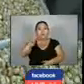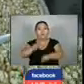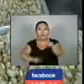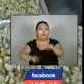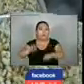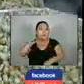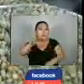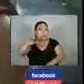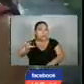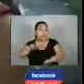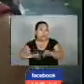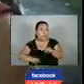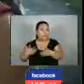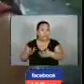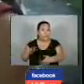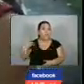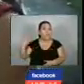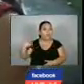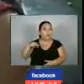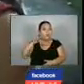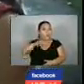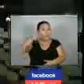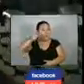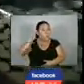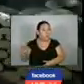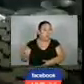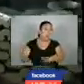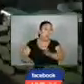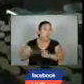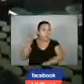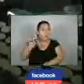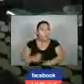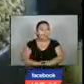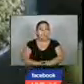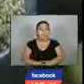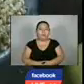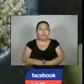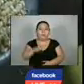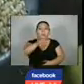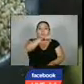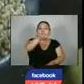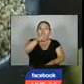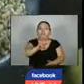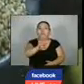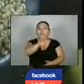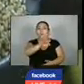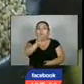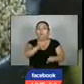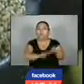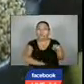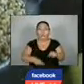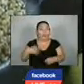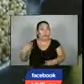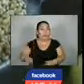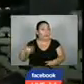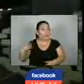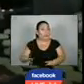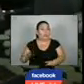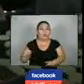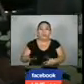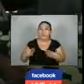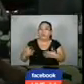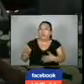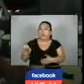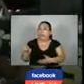$15. Ya tenemos que dar como unos 2 meses. Ahorita el quintal vale $32. Sí, bastante, porque ya